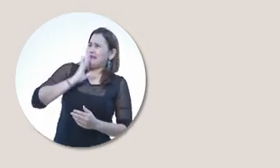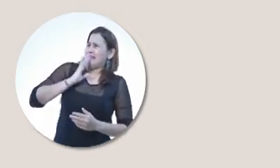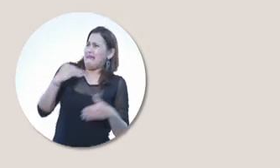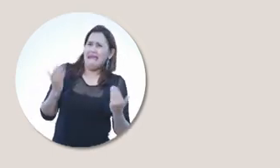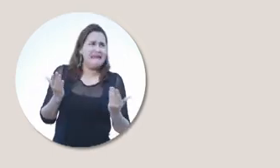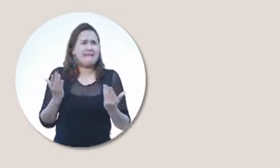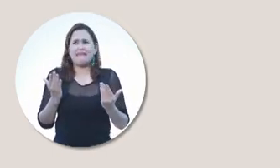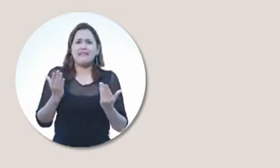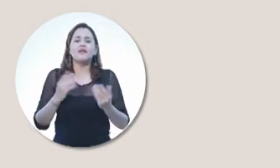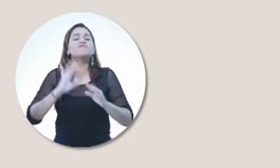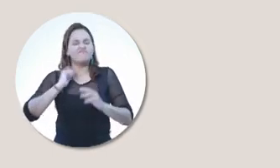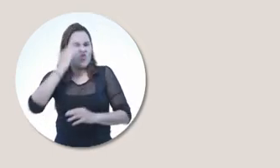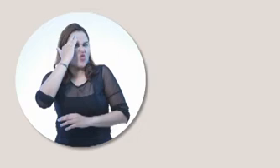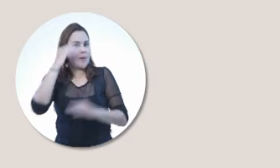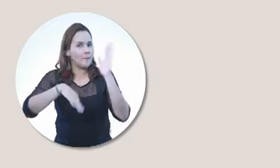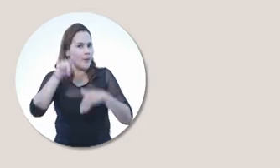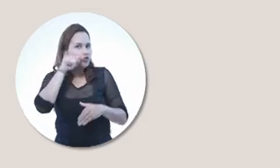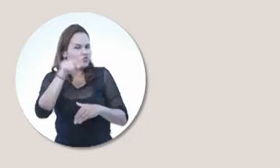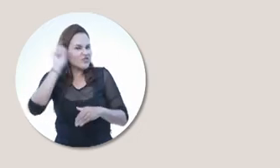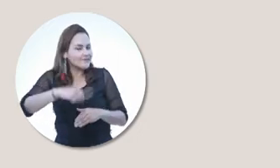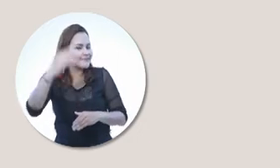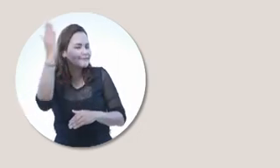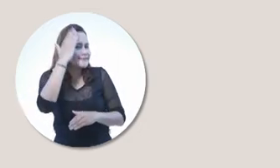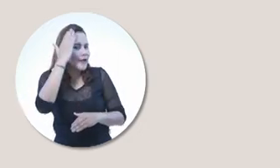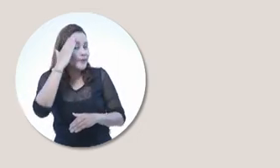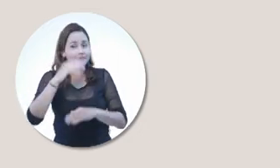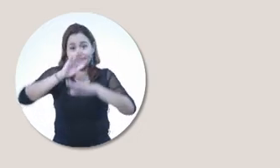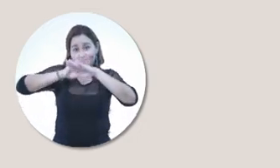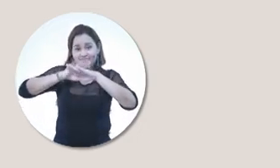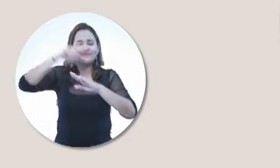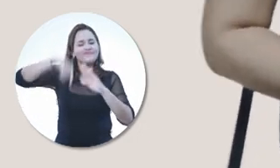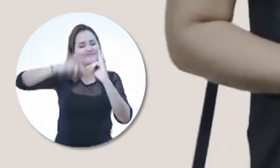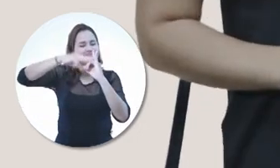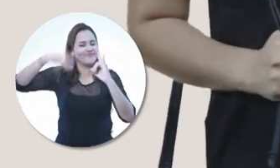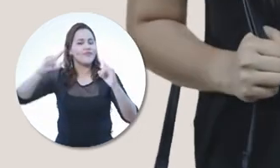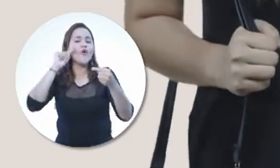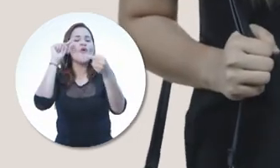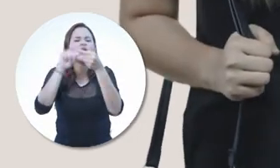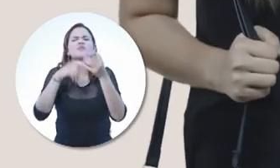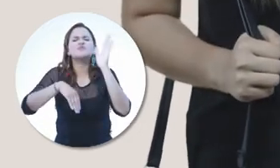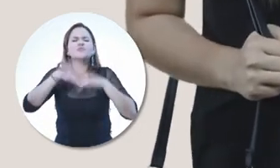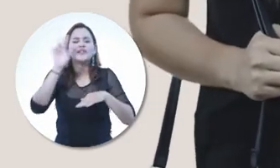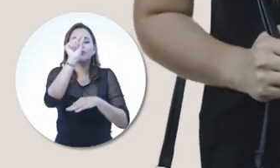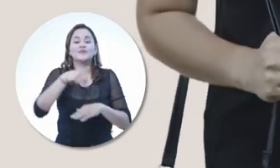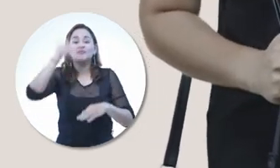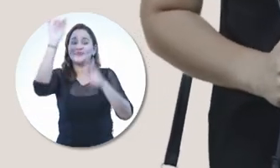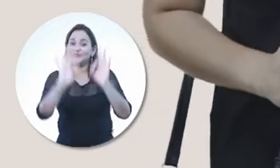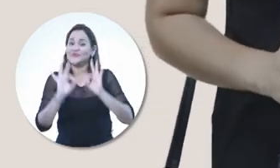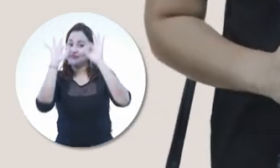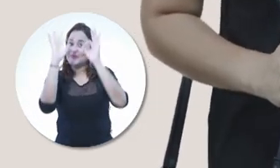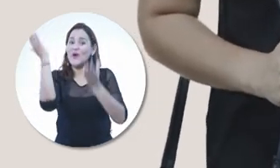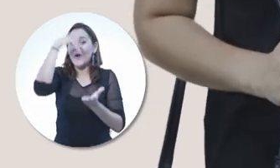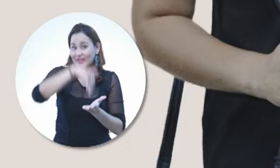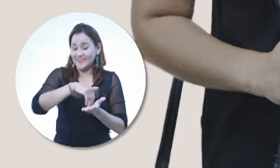dónde me conoces? Yo sé lo que los estudiantes como tú necesitan saber. La Universidad del Magdalena está en el proceso de renovación de la